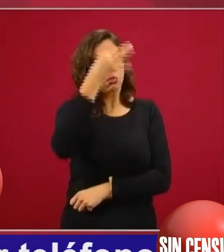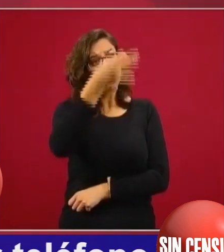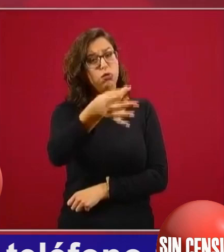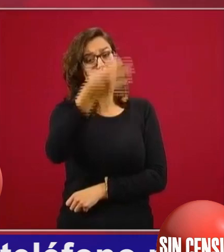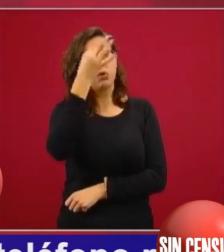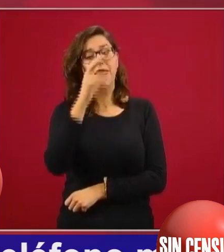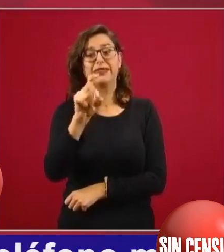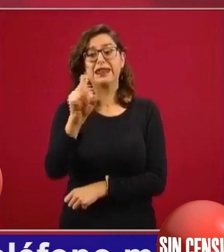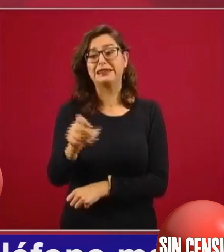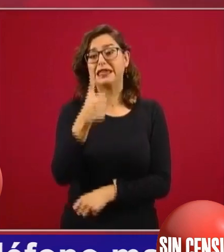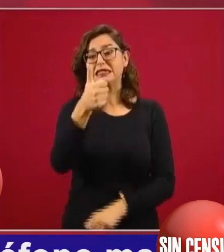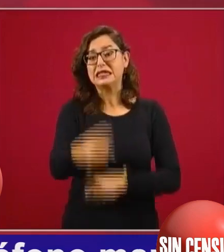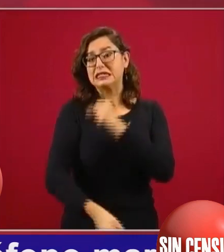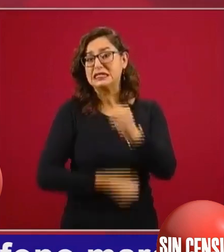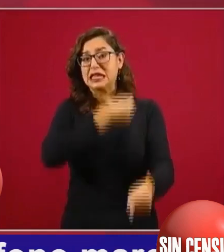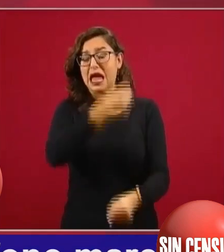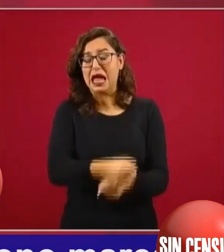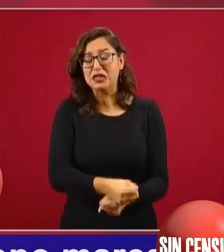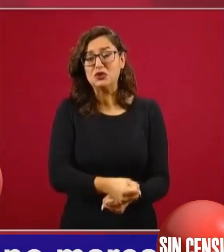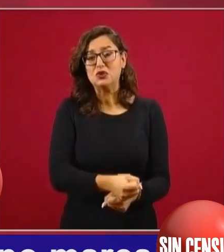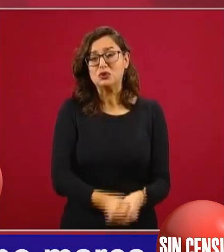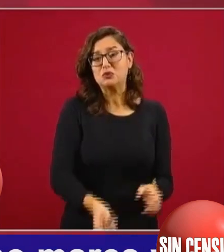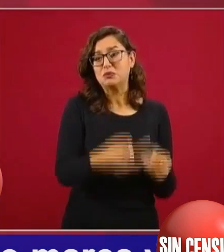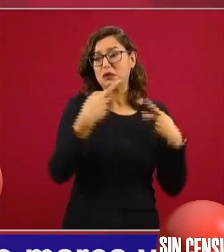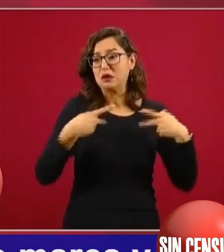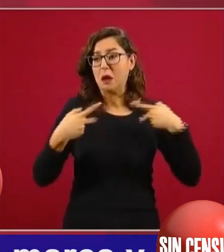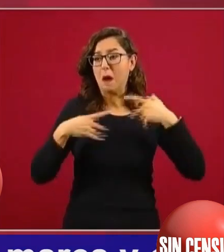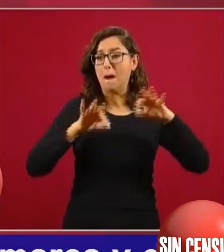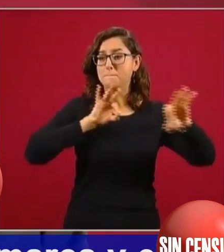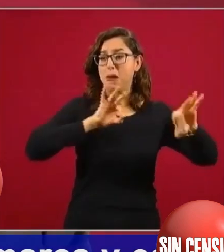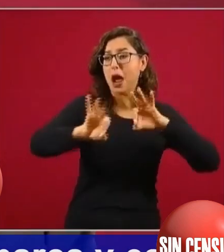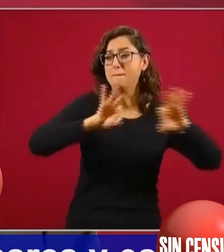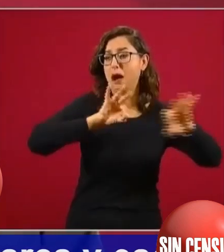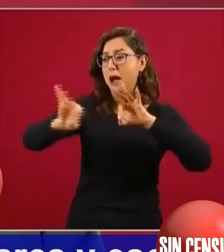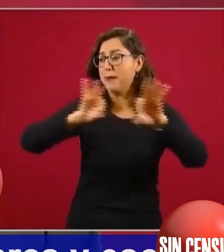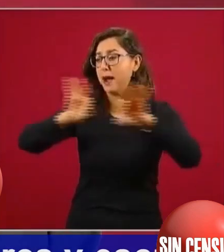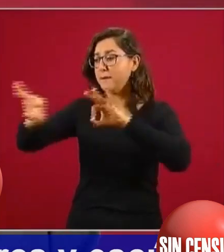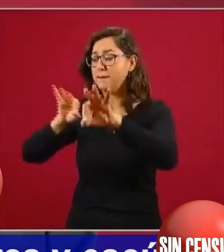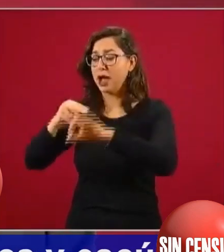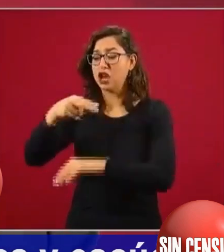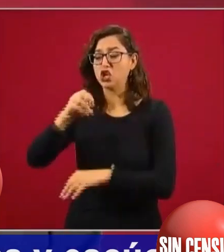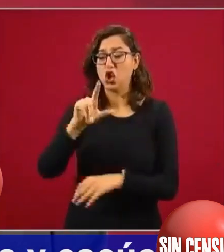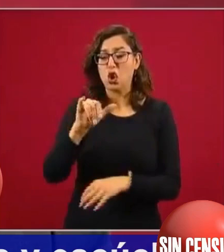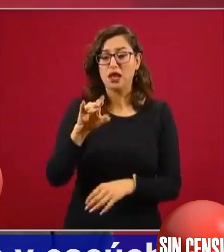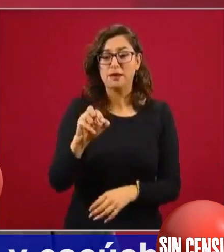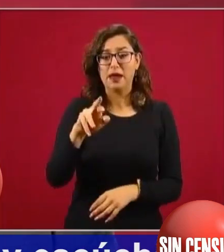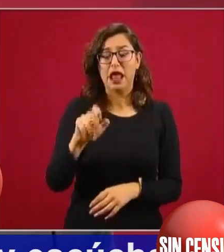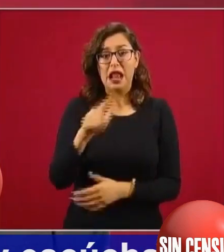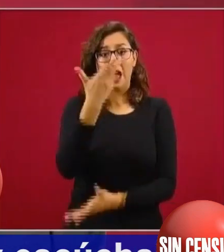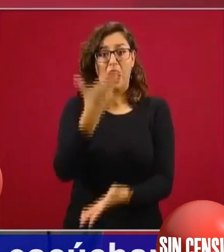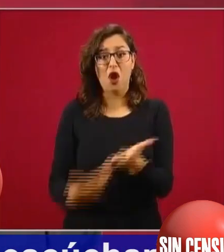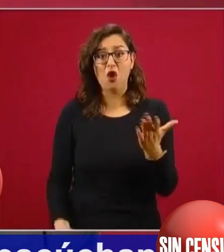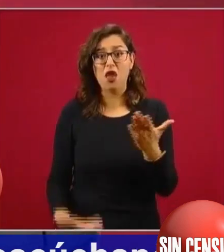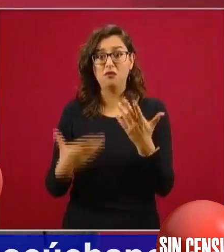Fueron 36 años. ¿Cómo se sacuden eso de la cabeza?